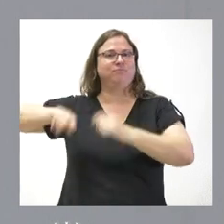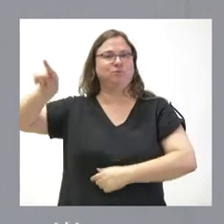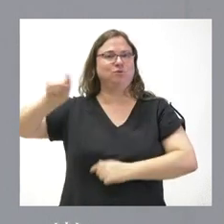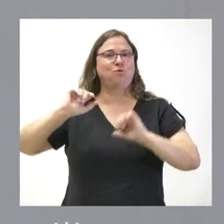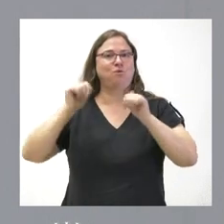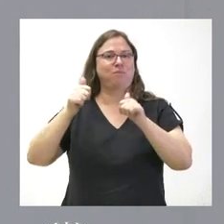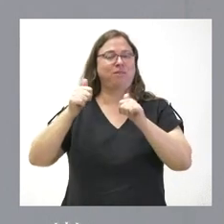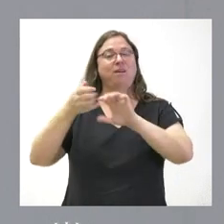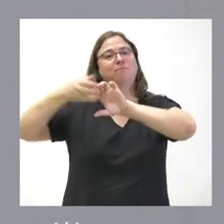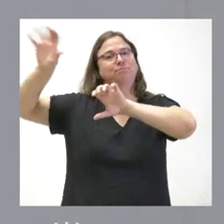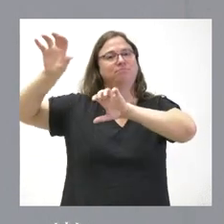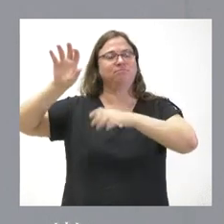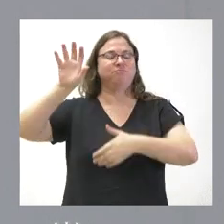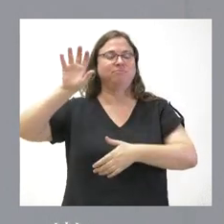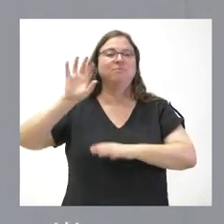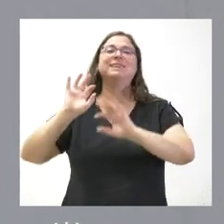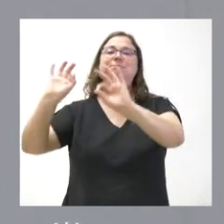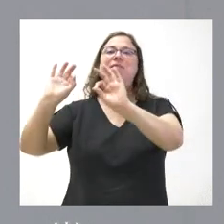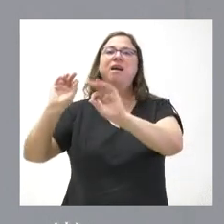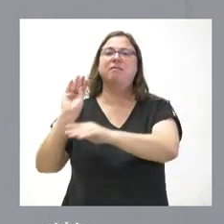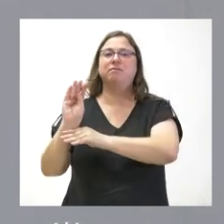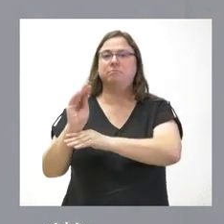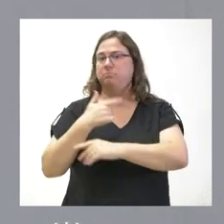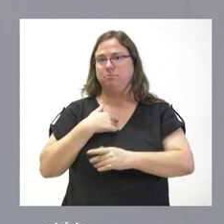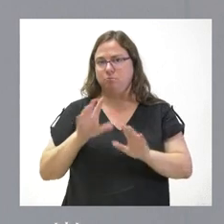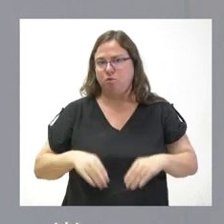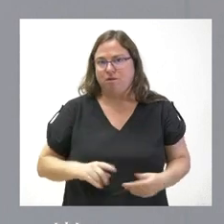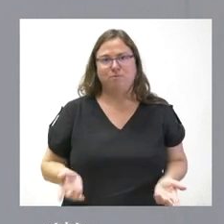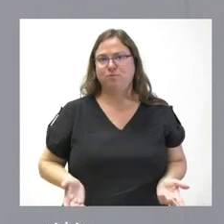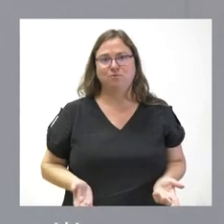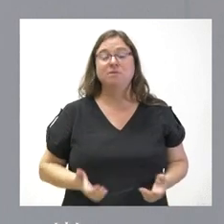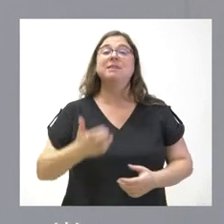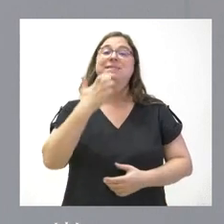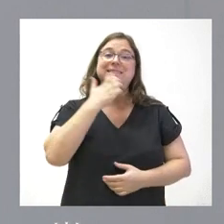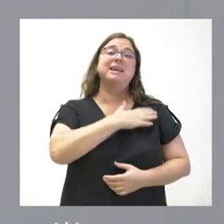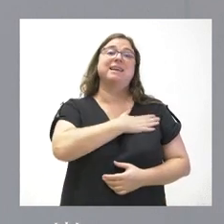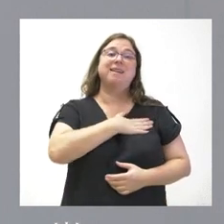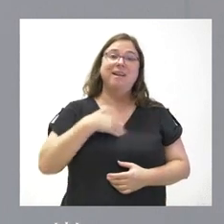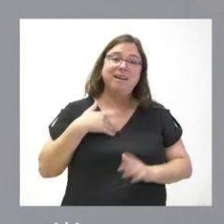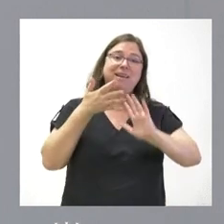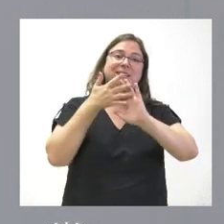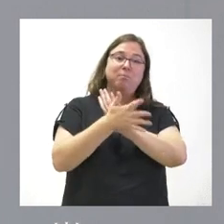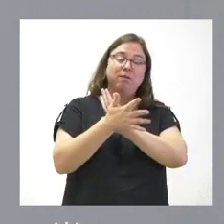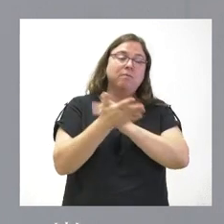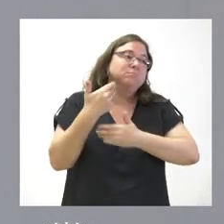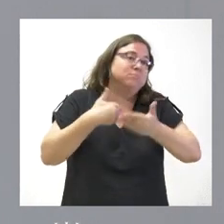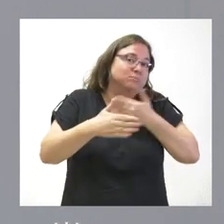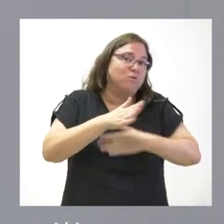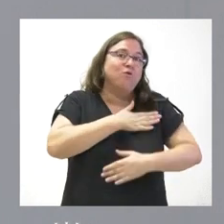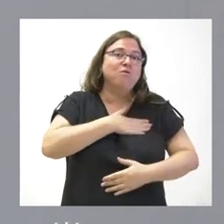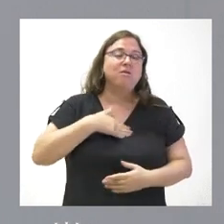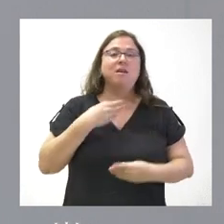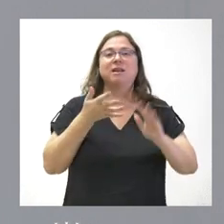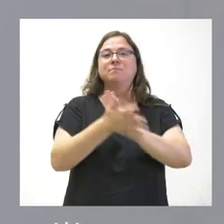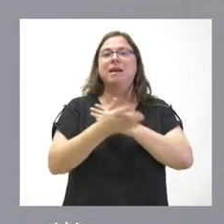del gobierno con los separatistas de Cataluña esto nosotros no lo podemos aceptar Si lo quieren explicar Algún día lo que han